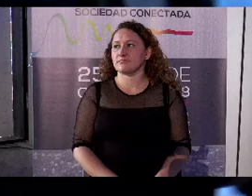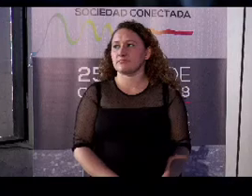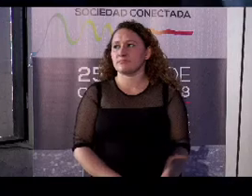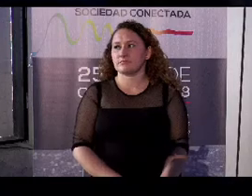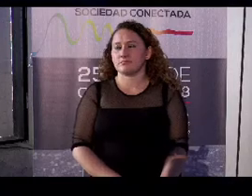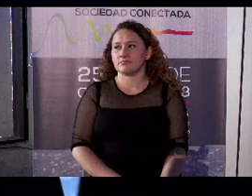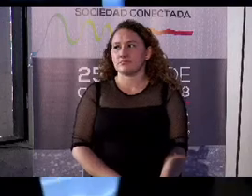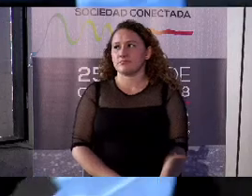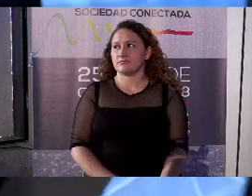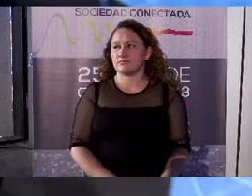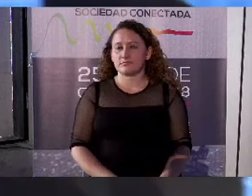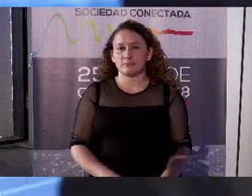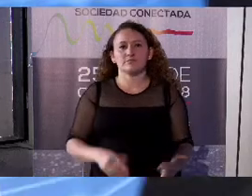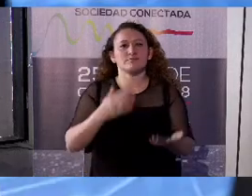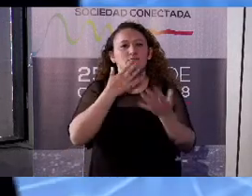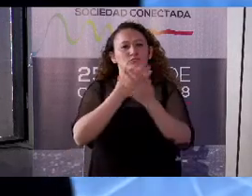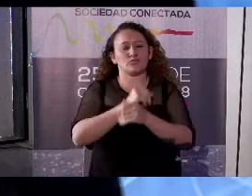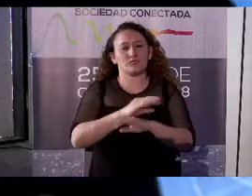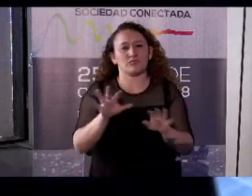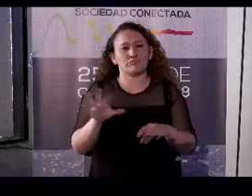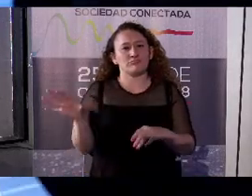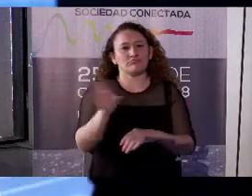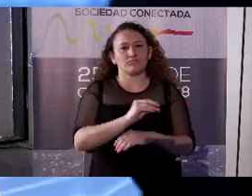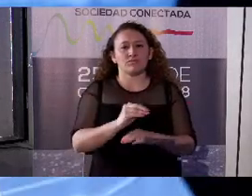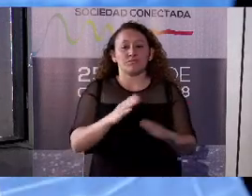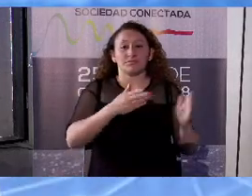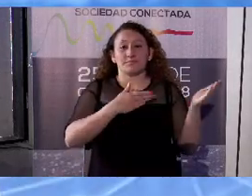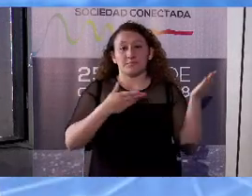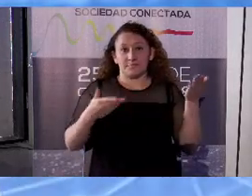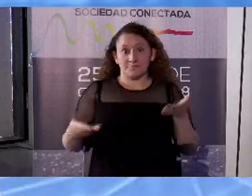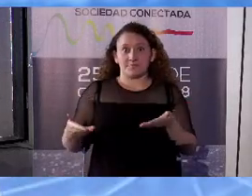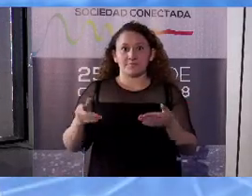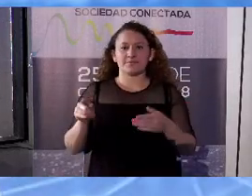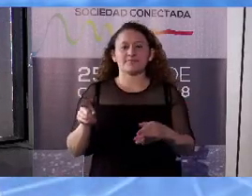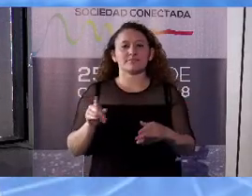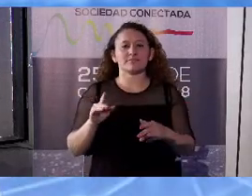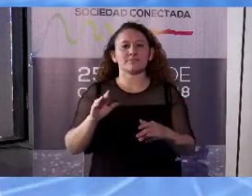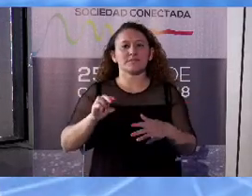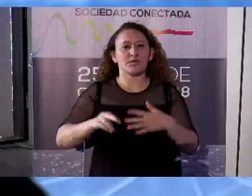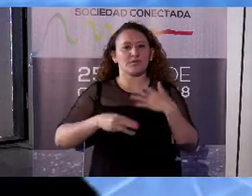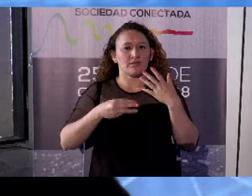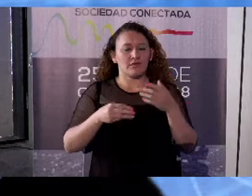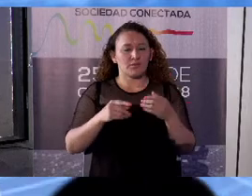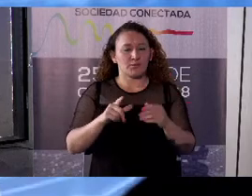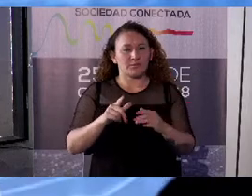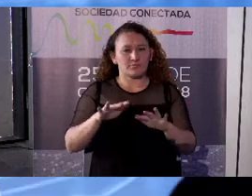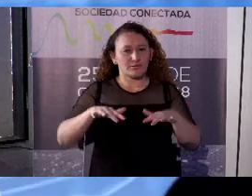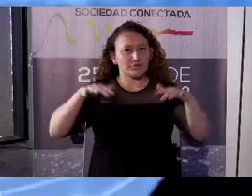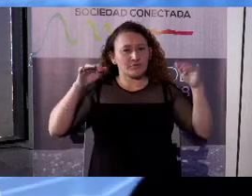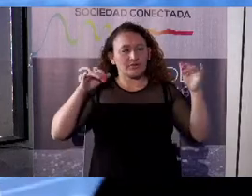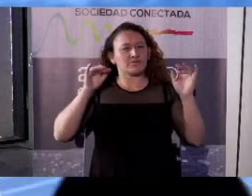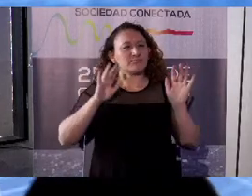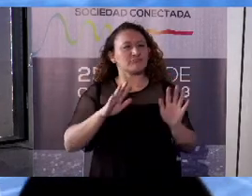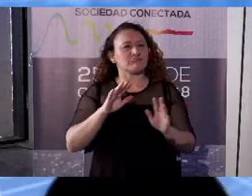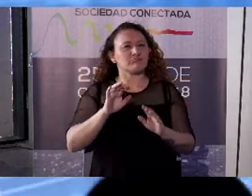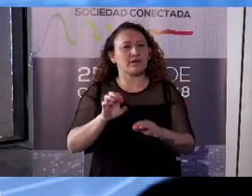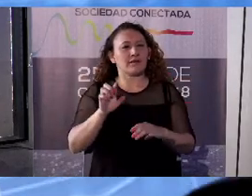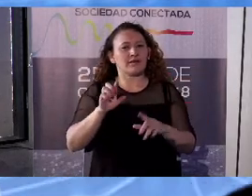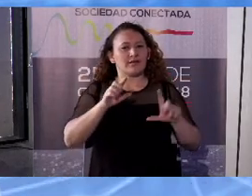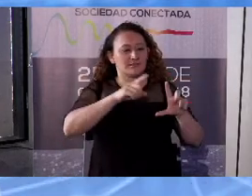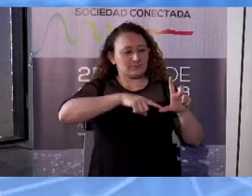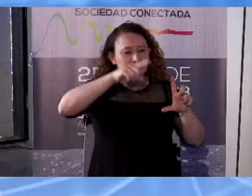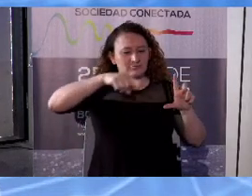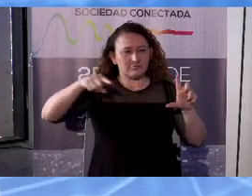Hola Muy buenos días tengan todos ustedes bienvenidos al octavo congreso radioeléctrico de la ane